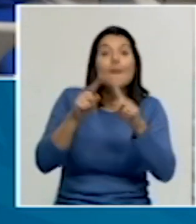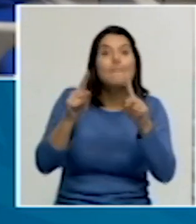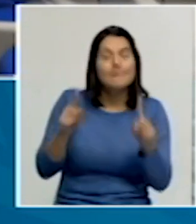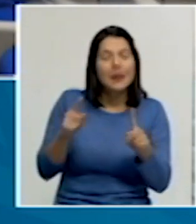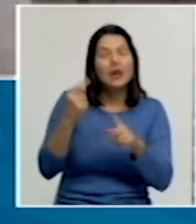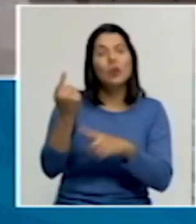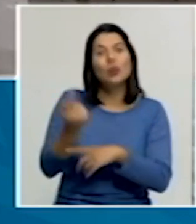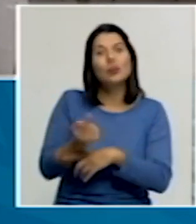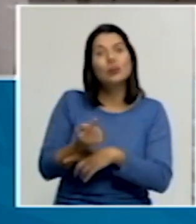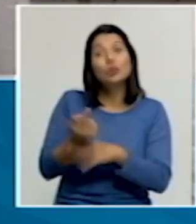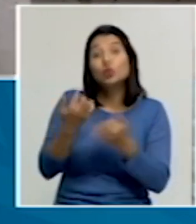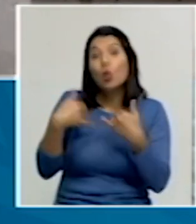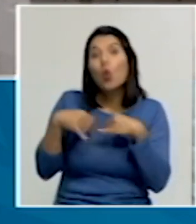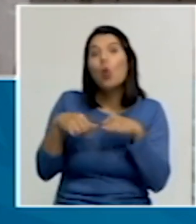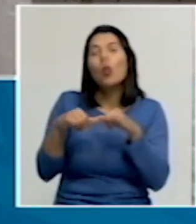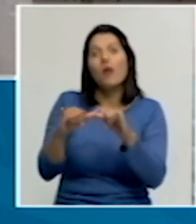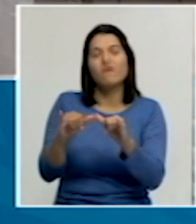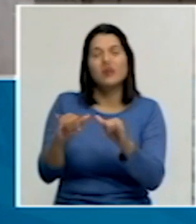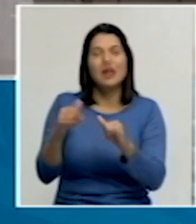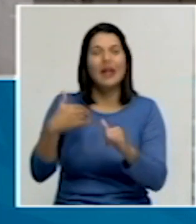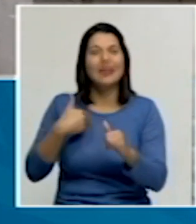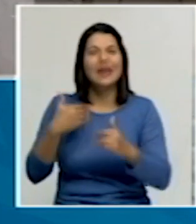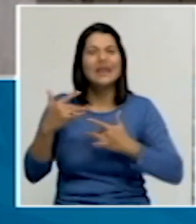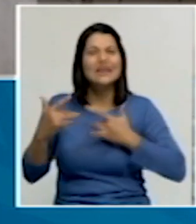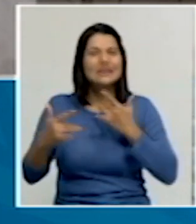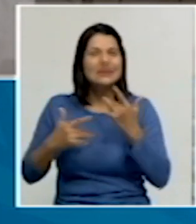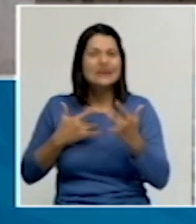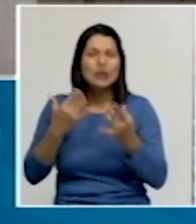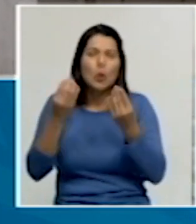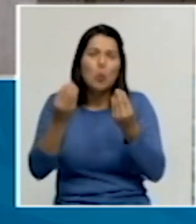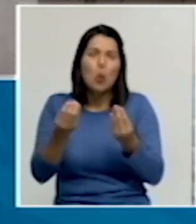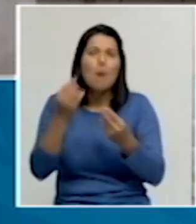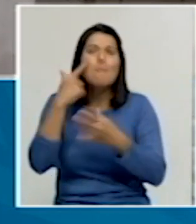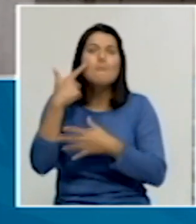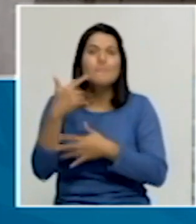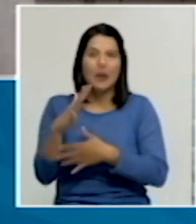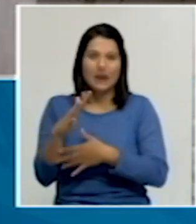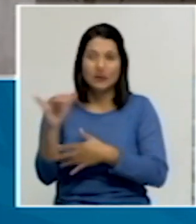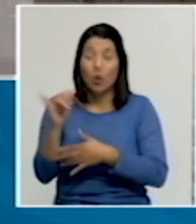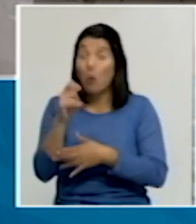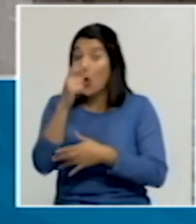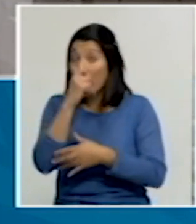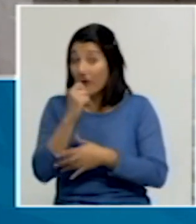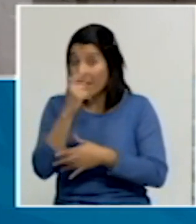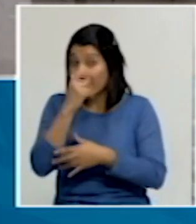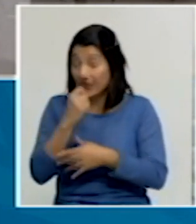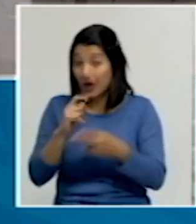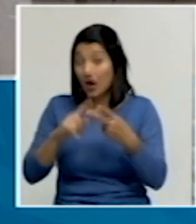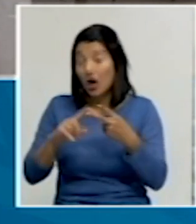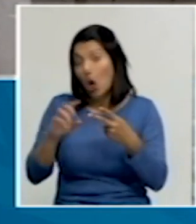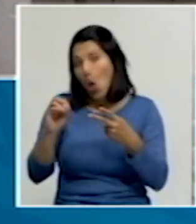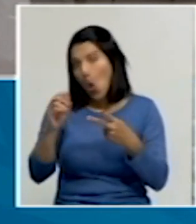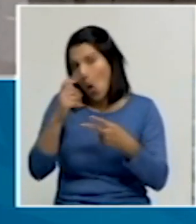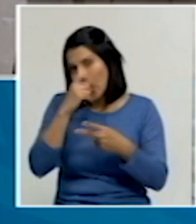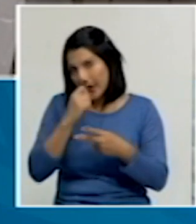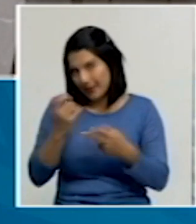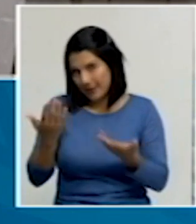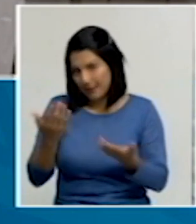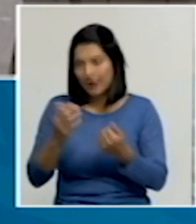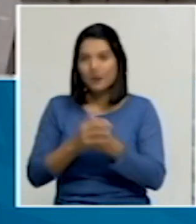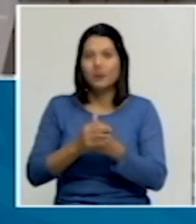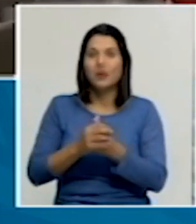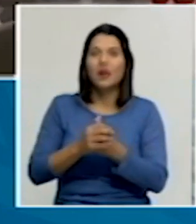hablando de síntomas muy parecidos a un resfriado o a una gripe. Digamos que a